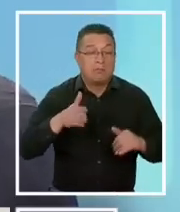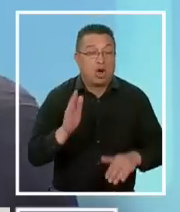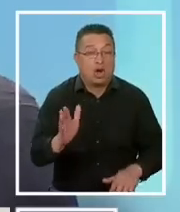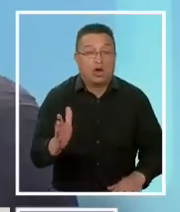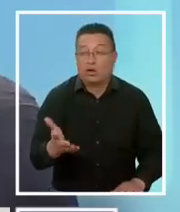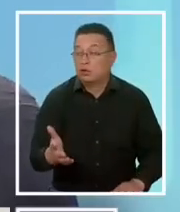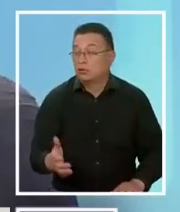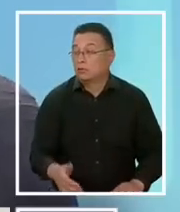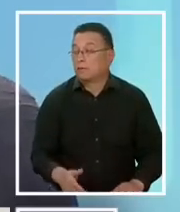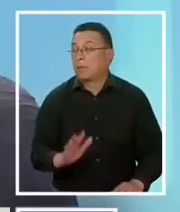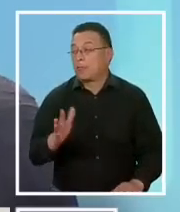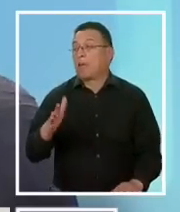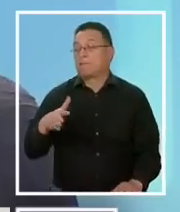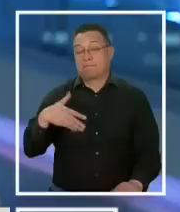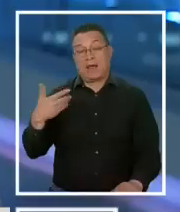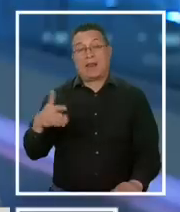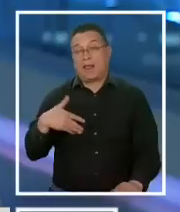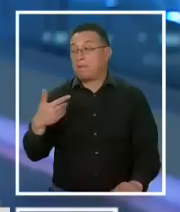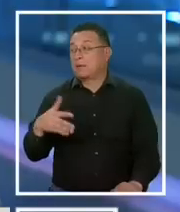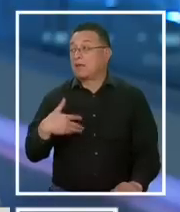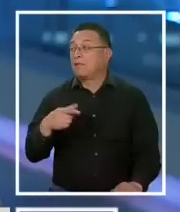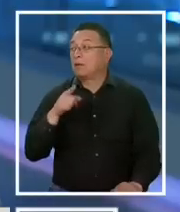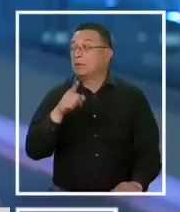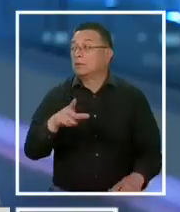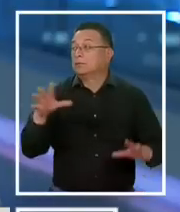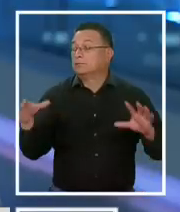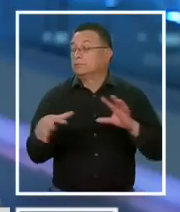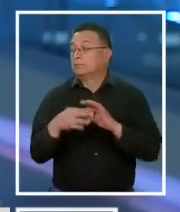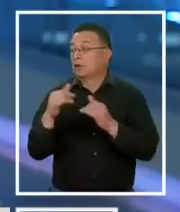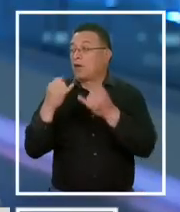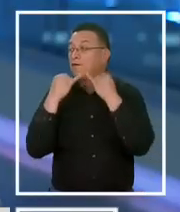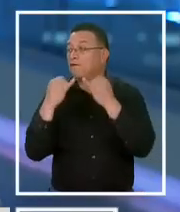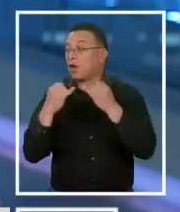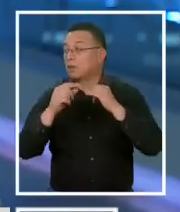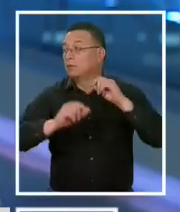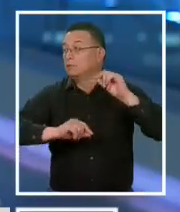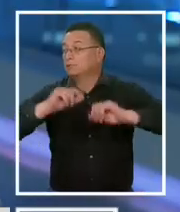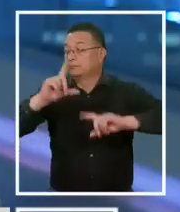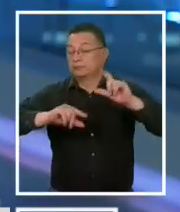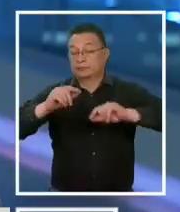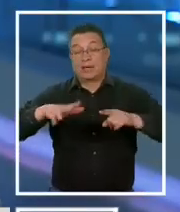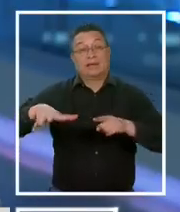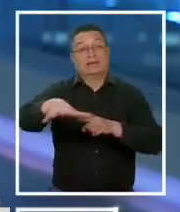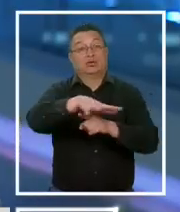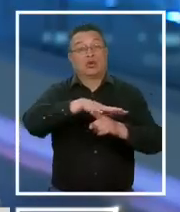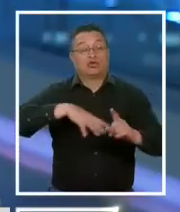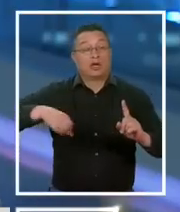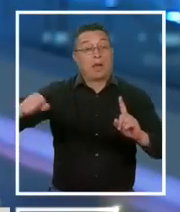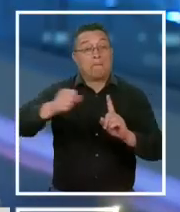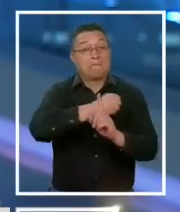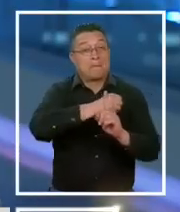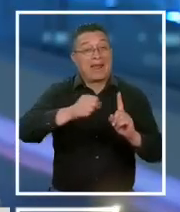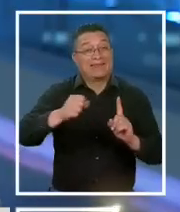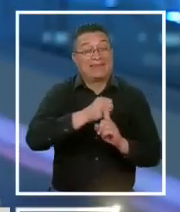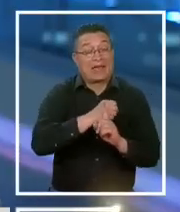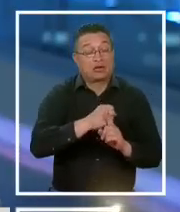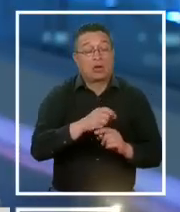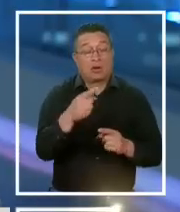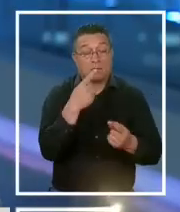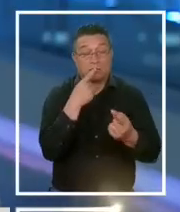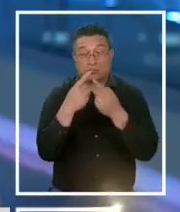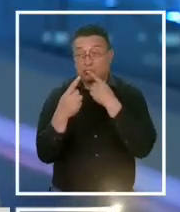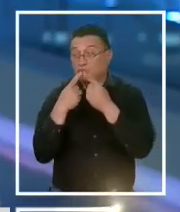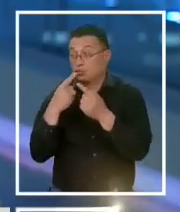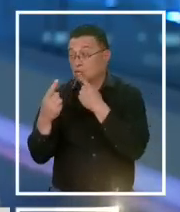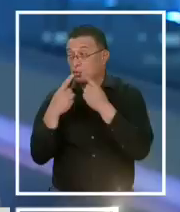bueno Lamentablemente en relación a los reportes estadísticos respecto de situación de maltrato una encuesta